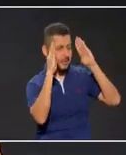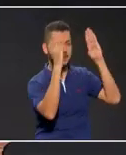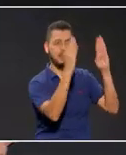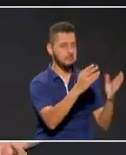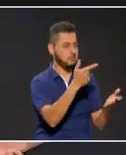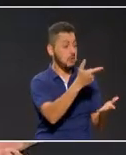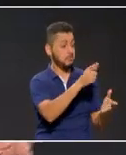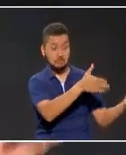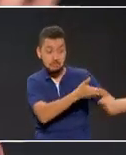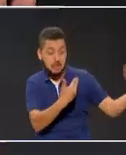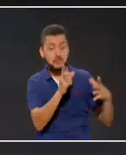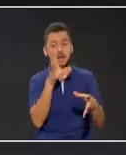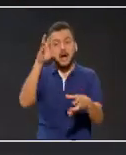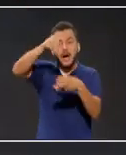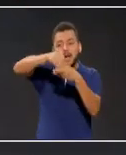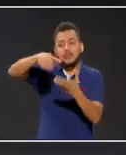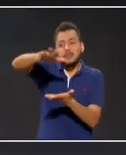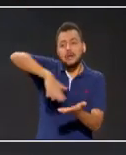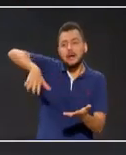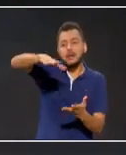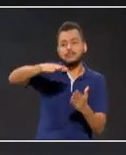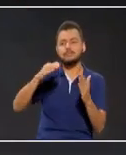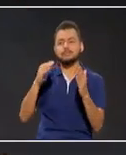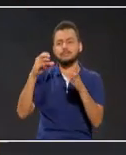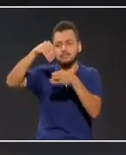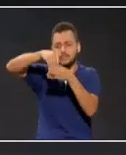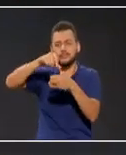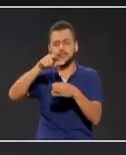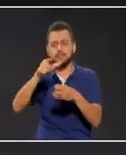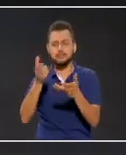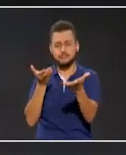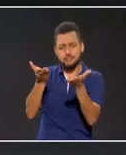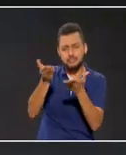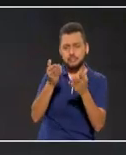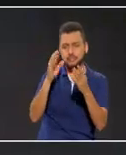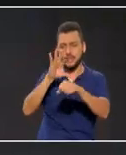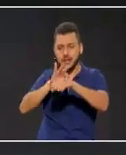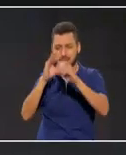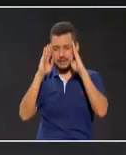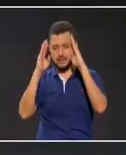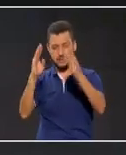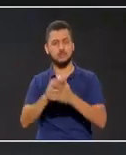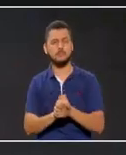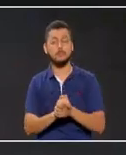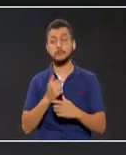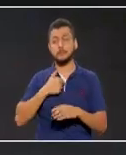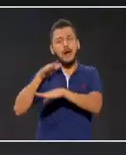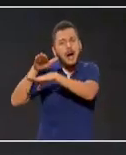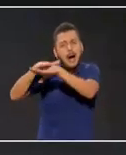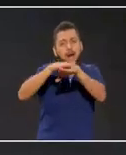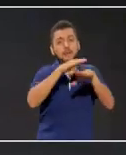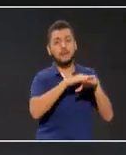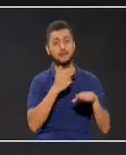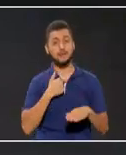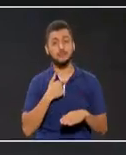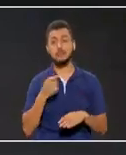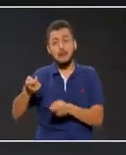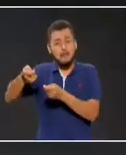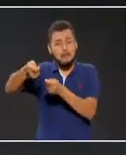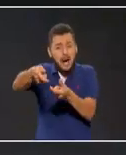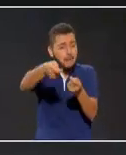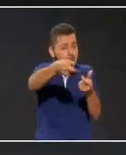estas poblaciones. E insisto, no dar limosna en la calle, sino más bien desde el Estado trabajar en